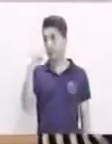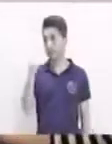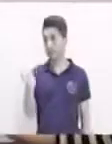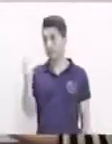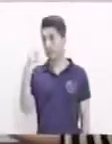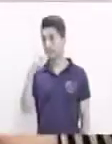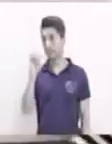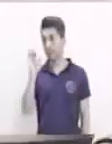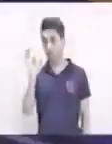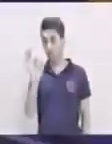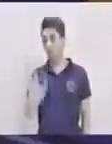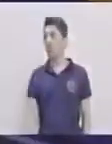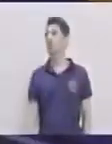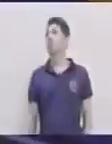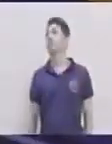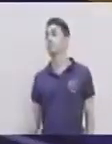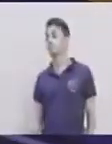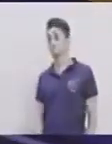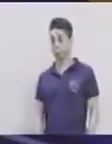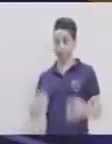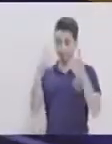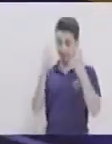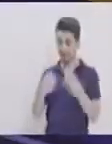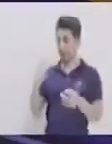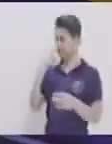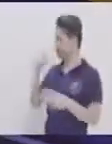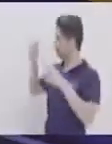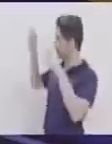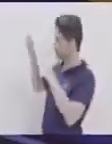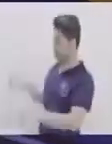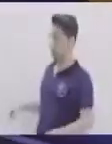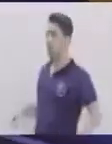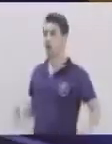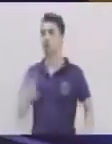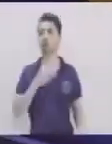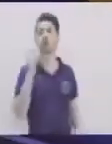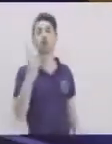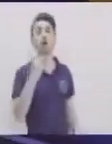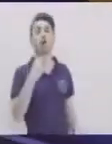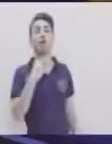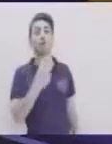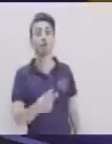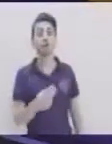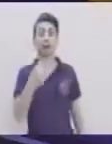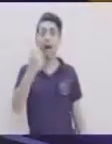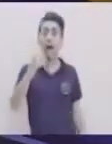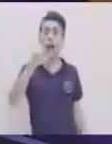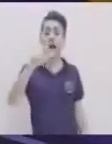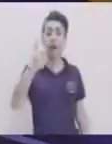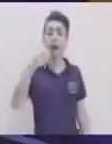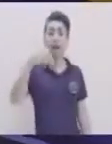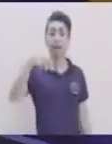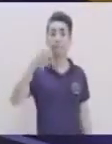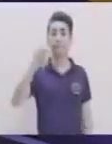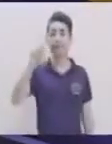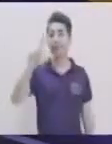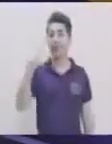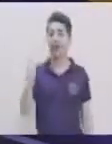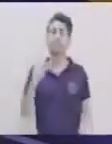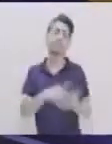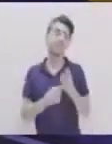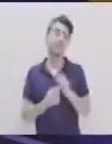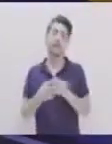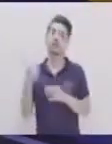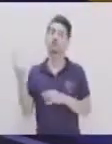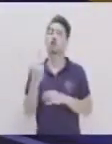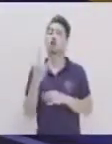Azapase, oh. Vamos a cantar otra vez la canción a capela. Recordemos que a capela significa utilizar